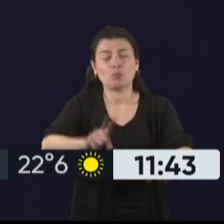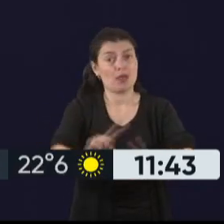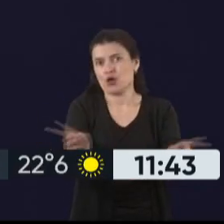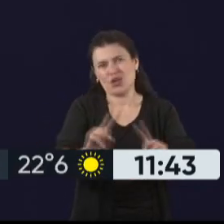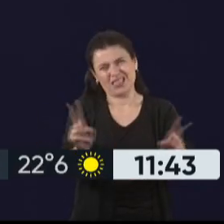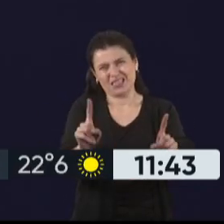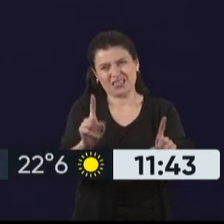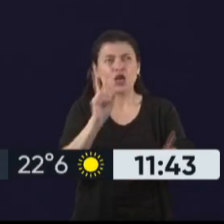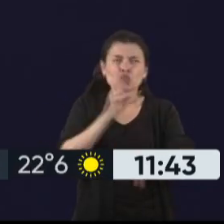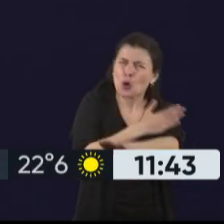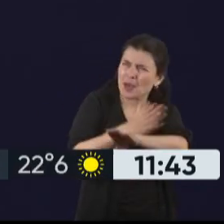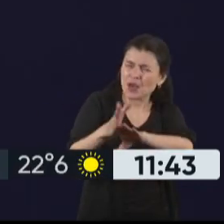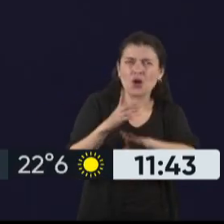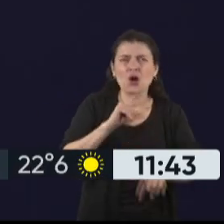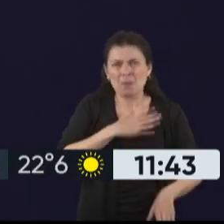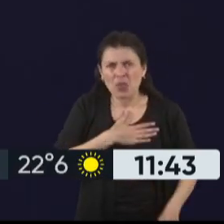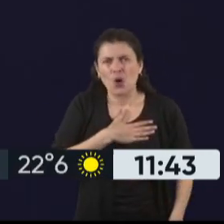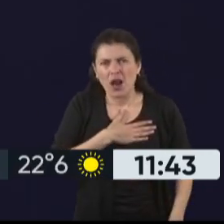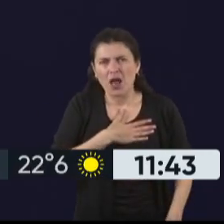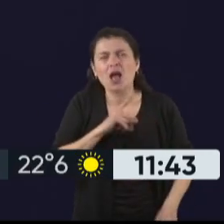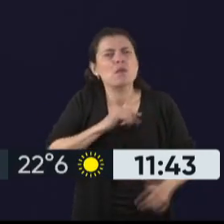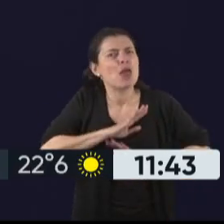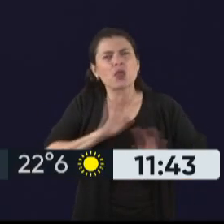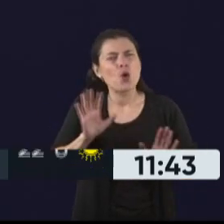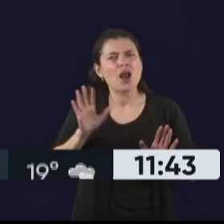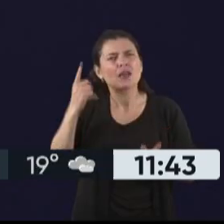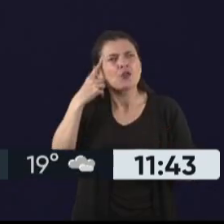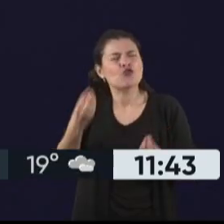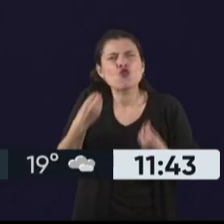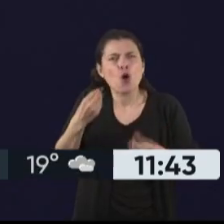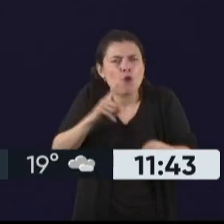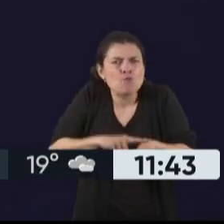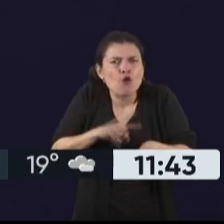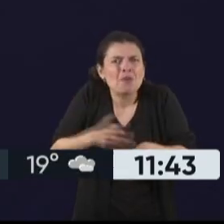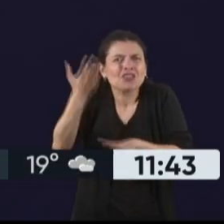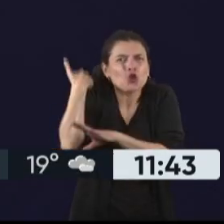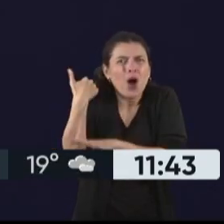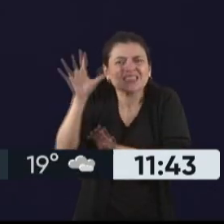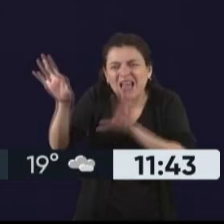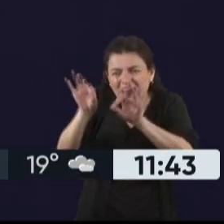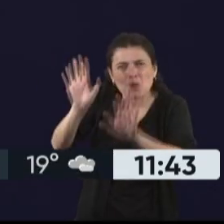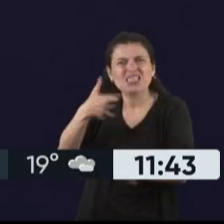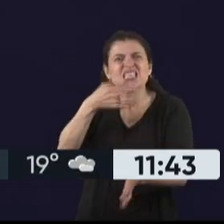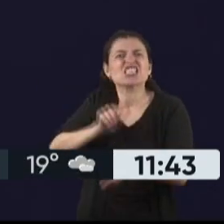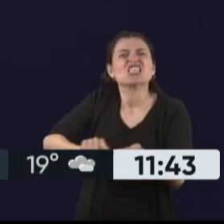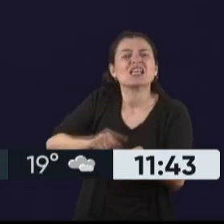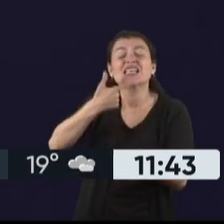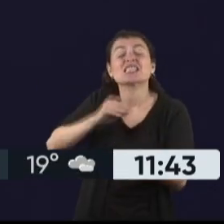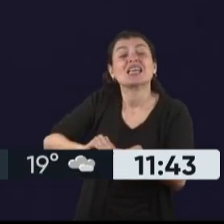pena y mucho dolor haber pensado cómo elegimos a una manga de